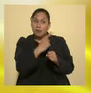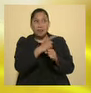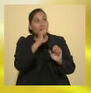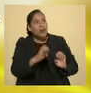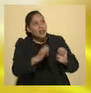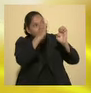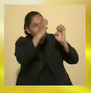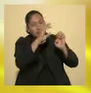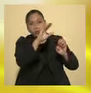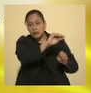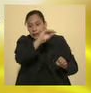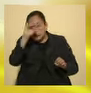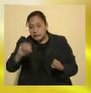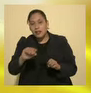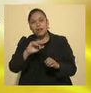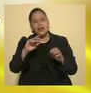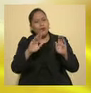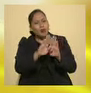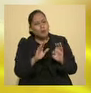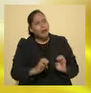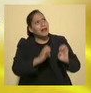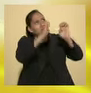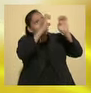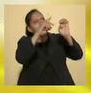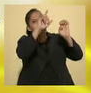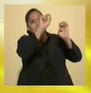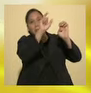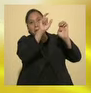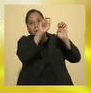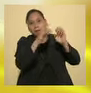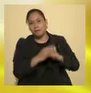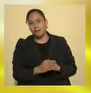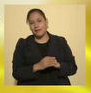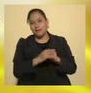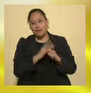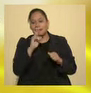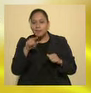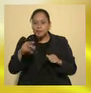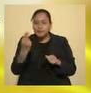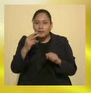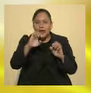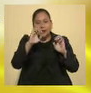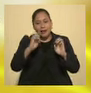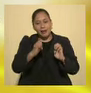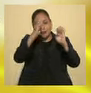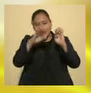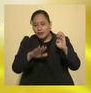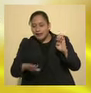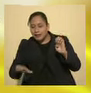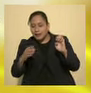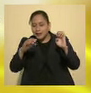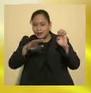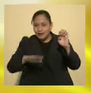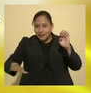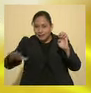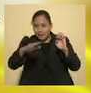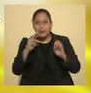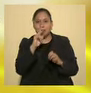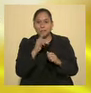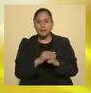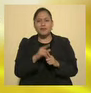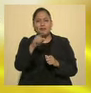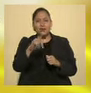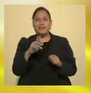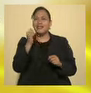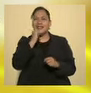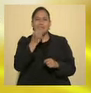de ese edificio. ¿Cómo es posible que estén en ese edificio? Porque, no sé, a ti, supongo que tú eres una persona con